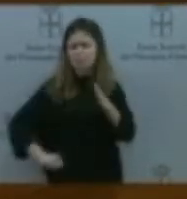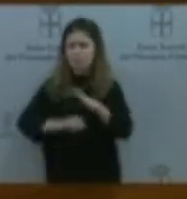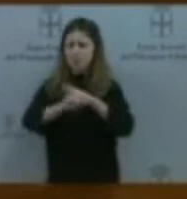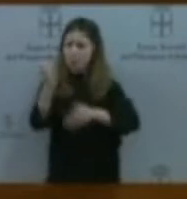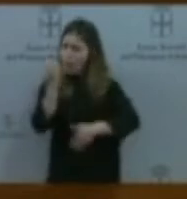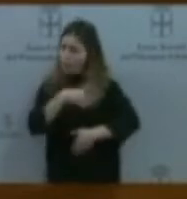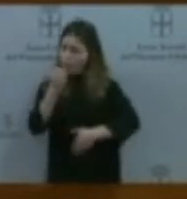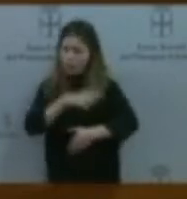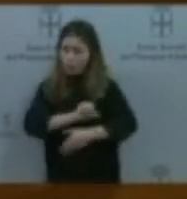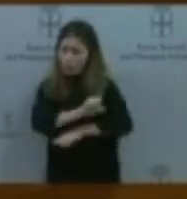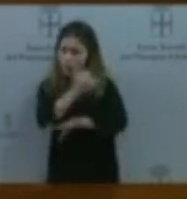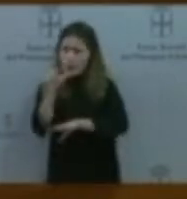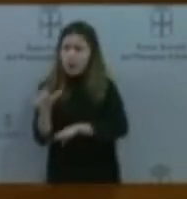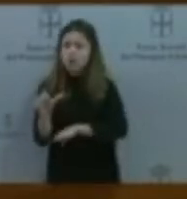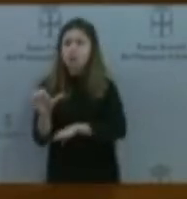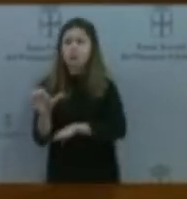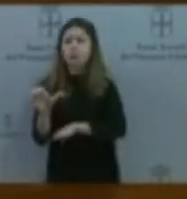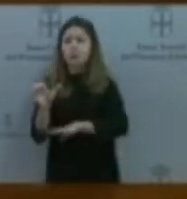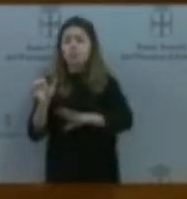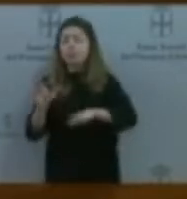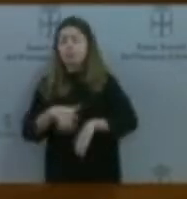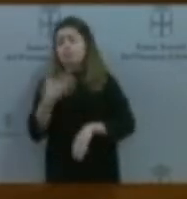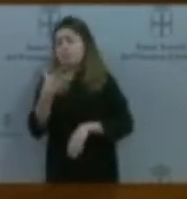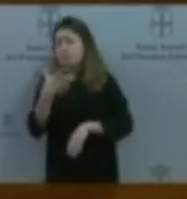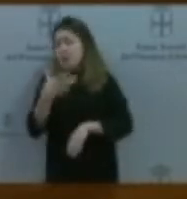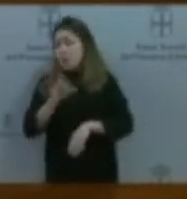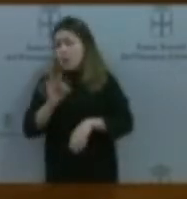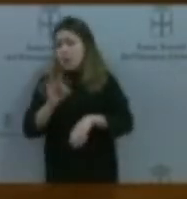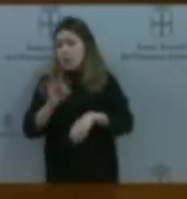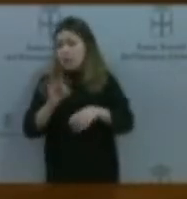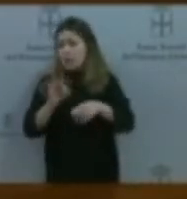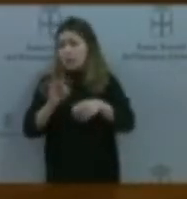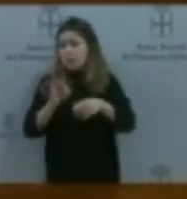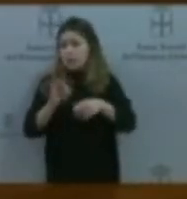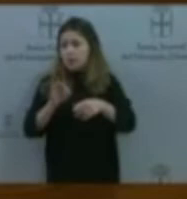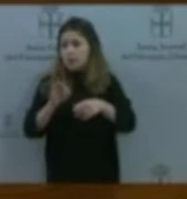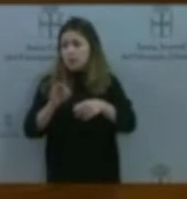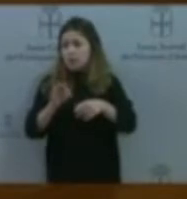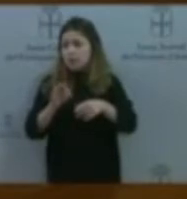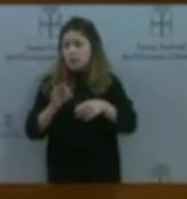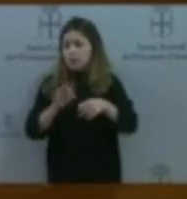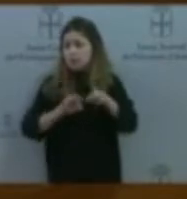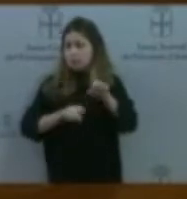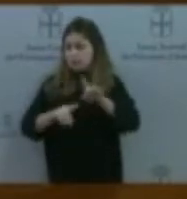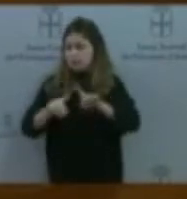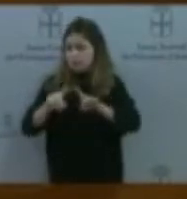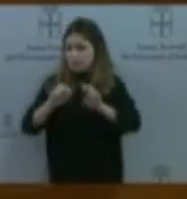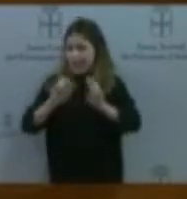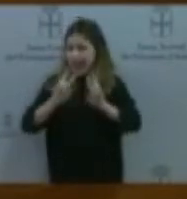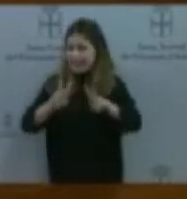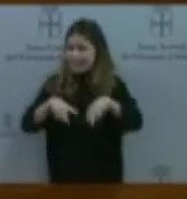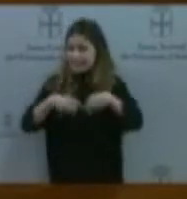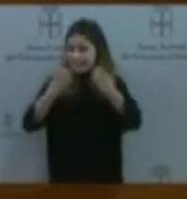Es probablemente uno de los últimos trenes que tenemos para reformular nuestro sector económico, para transformar